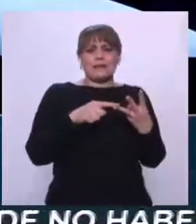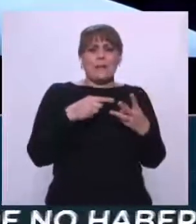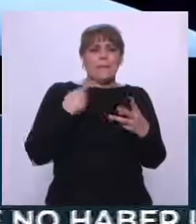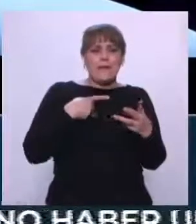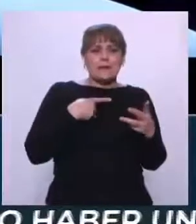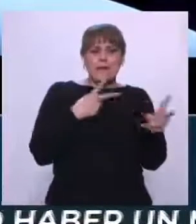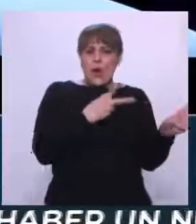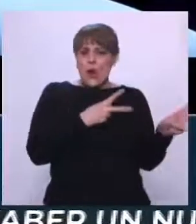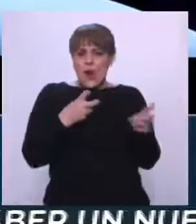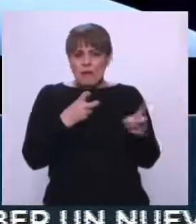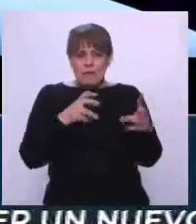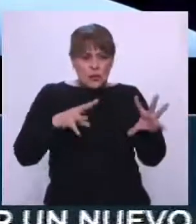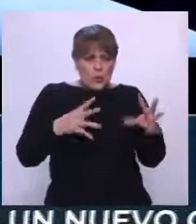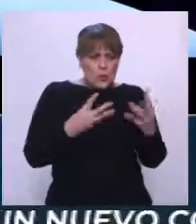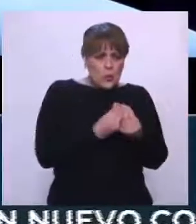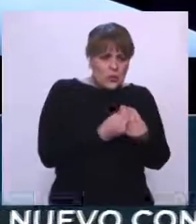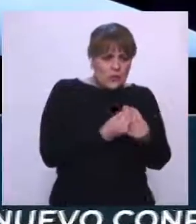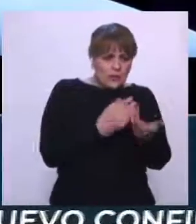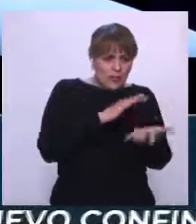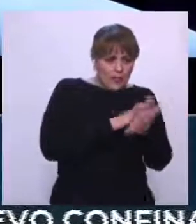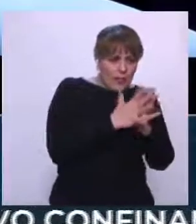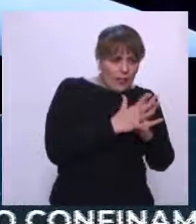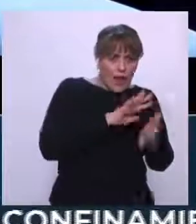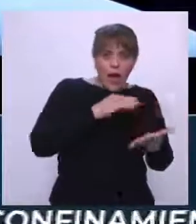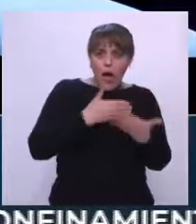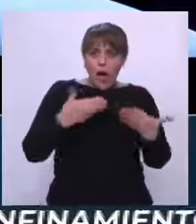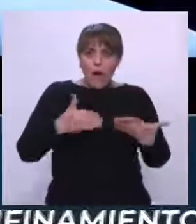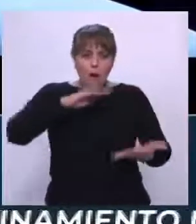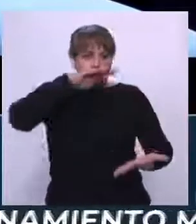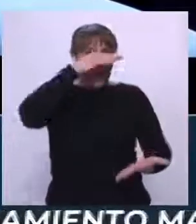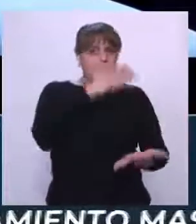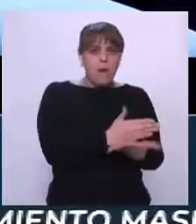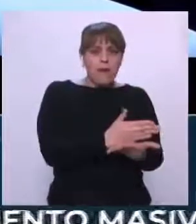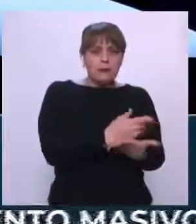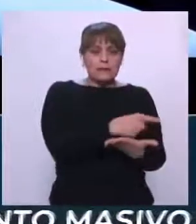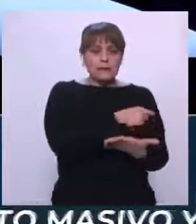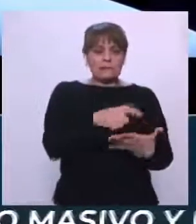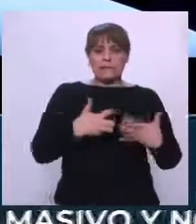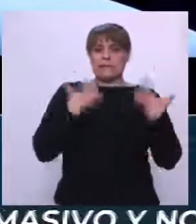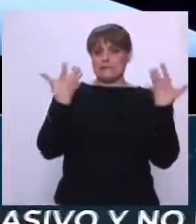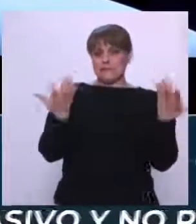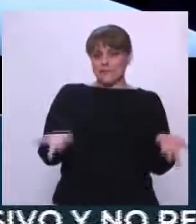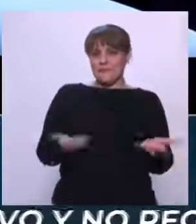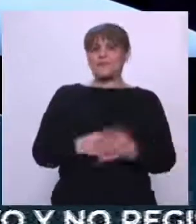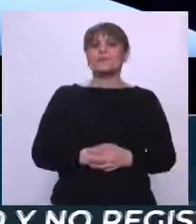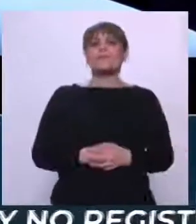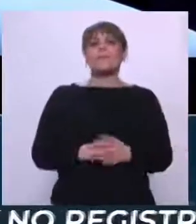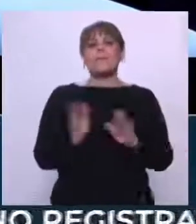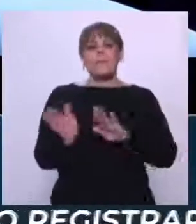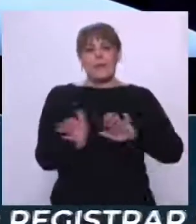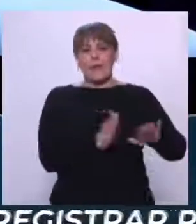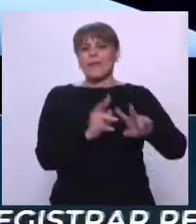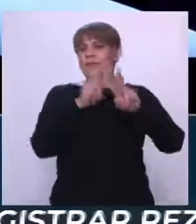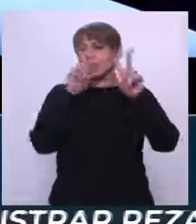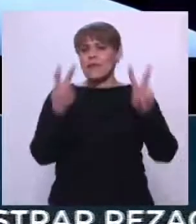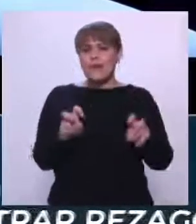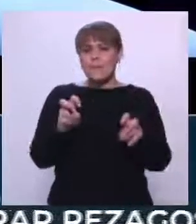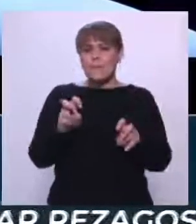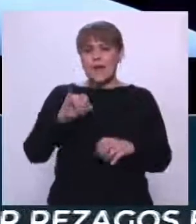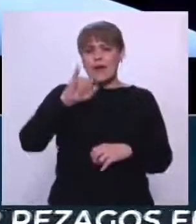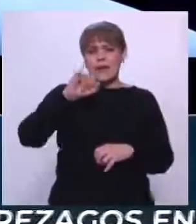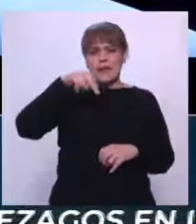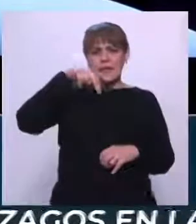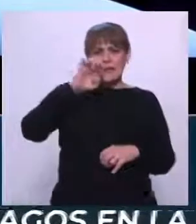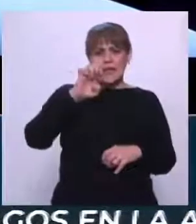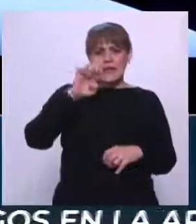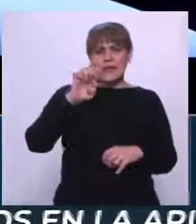crimen organizado, pues ya se les está poniendo un alto. Te agradecemos enormemente que nos hayas acompañado. Queríamos hablar también contigo sobre el asunto del INE, que